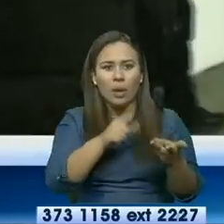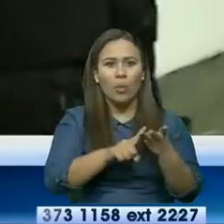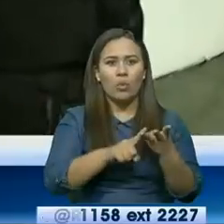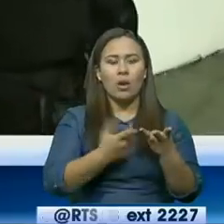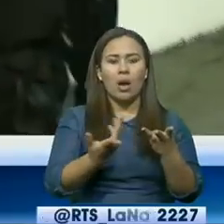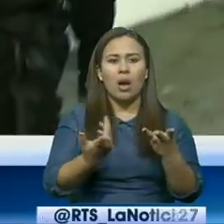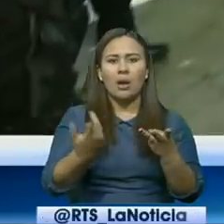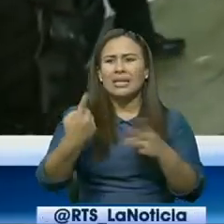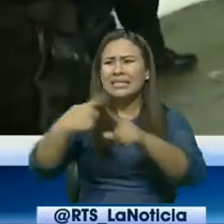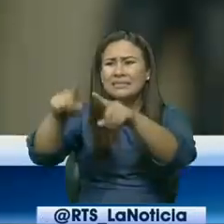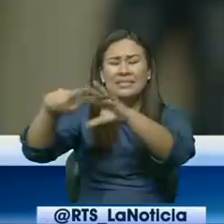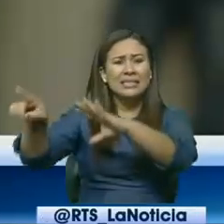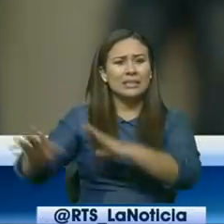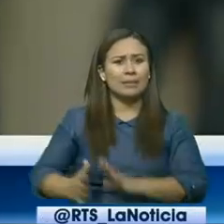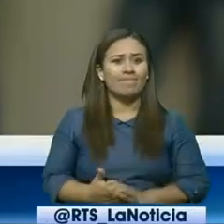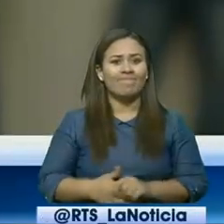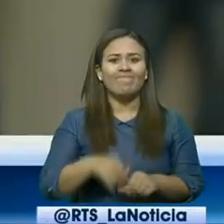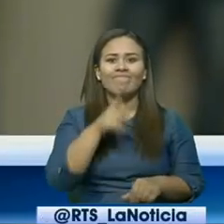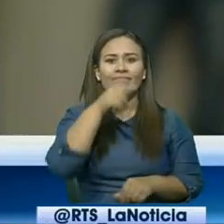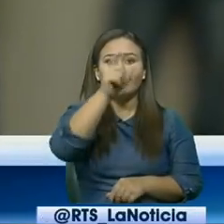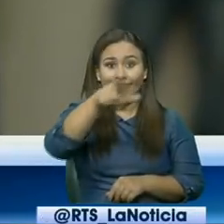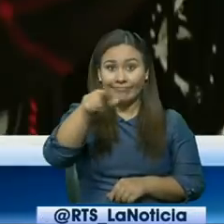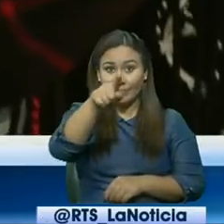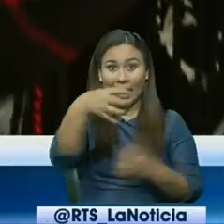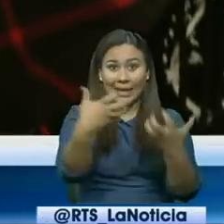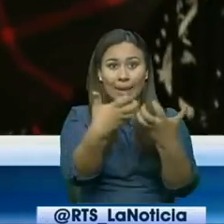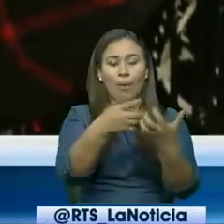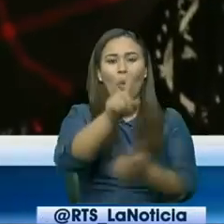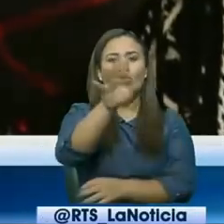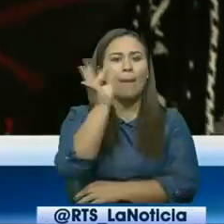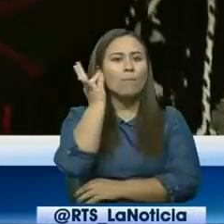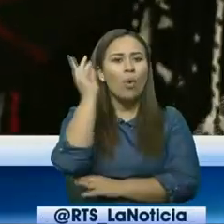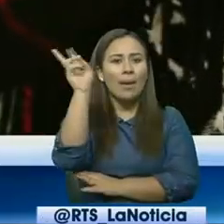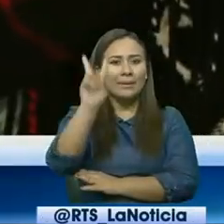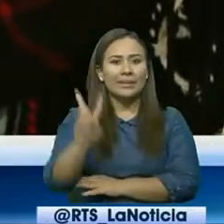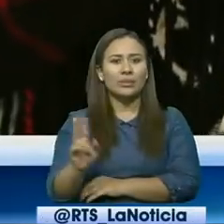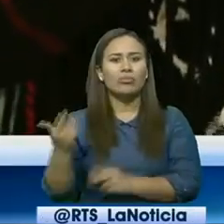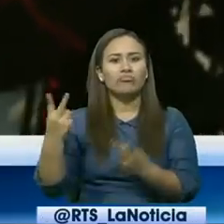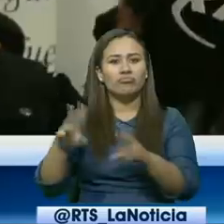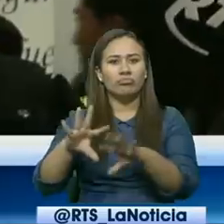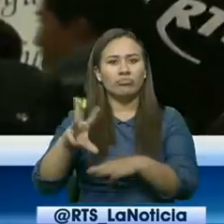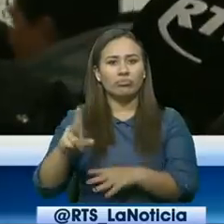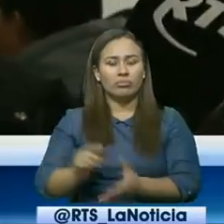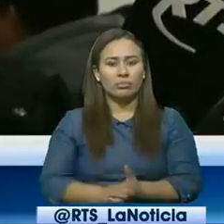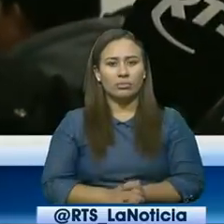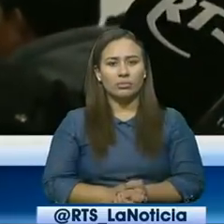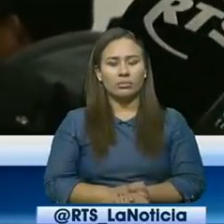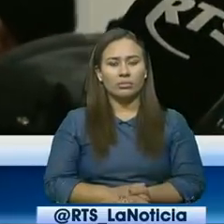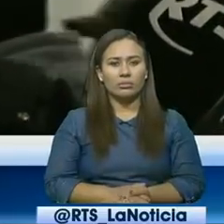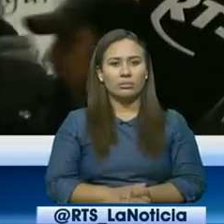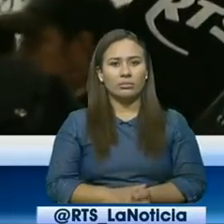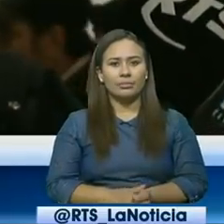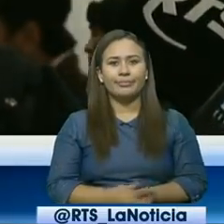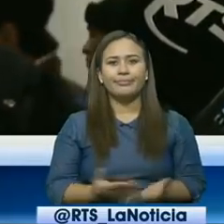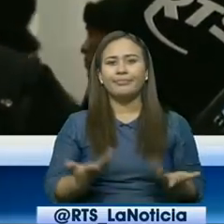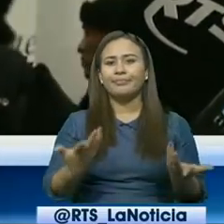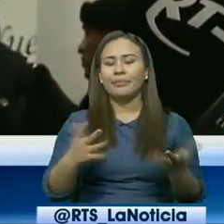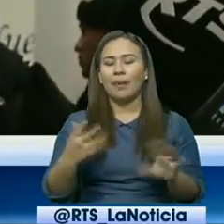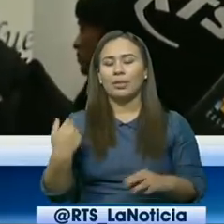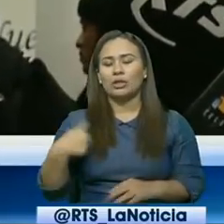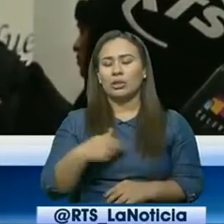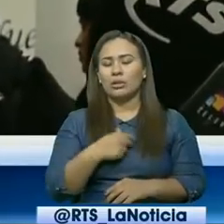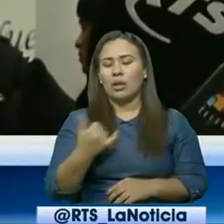entre sus integrantes extranjeros entre ellos una mujer venezolana aproximadamente tenemos 17 eventos que